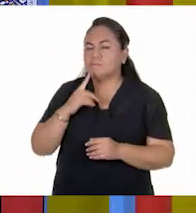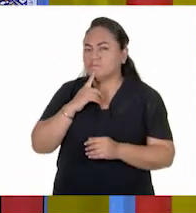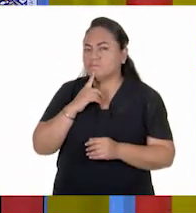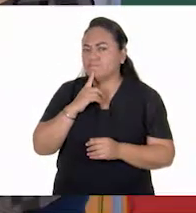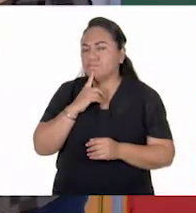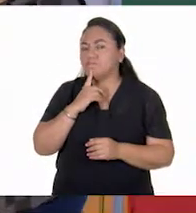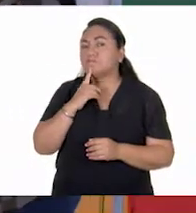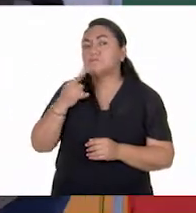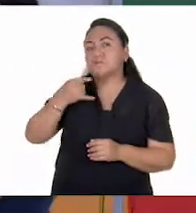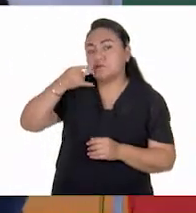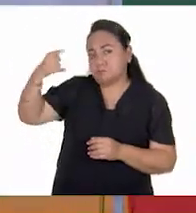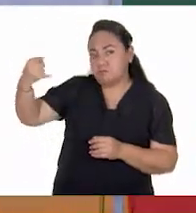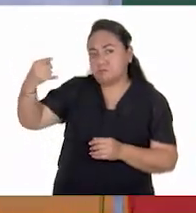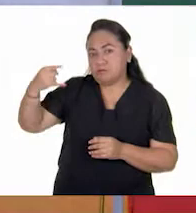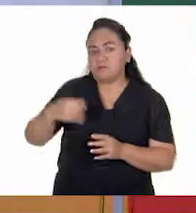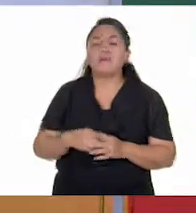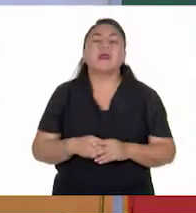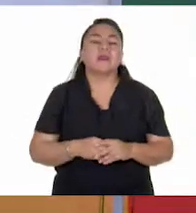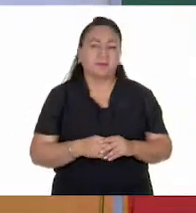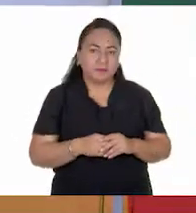Ponerle un letrero. Muy bien.